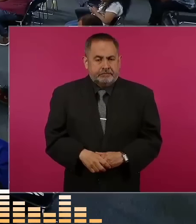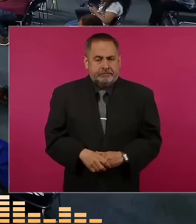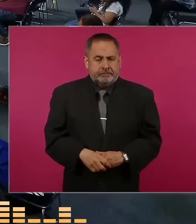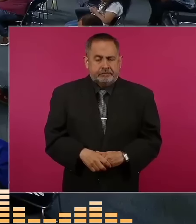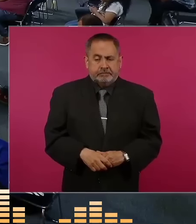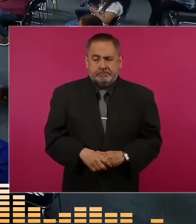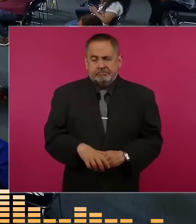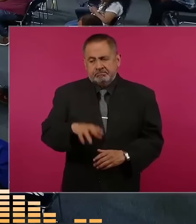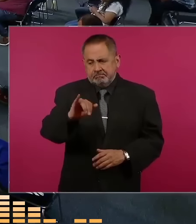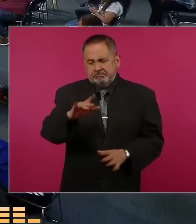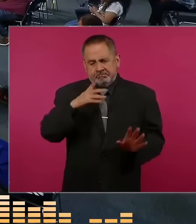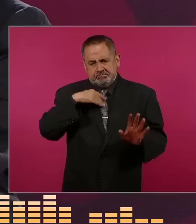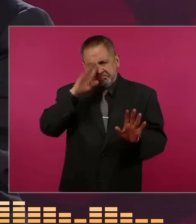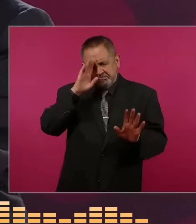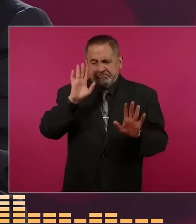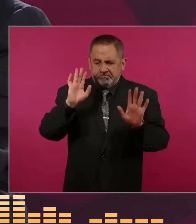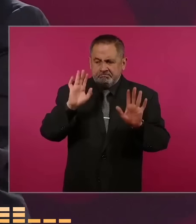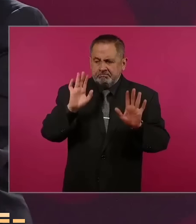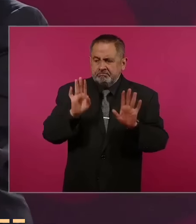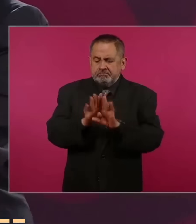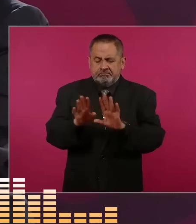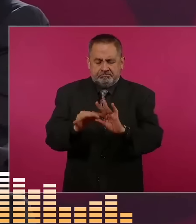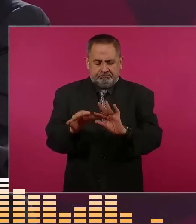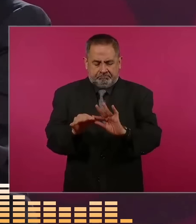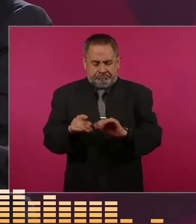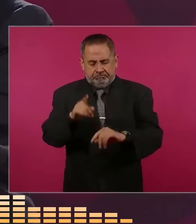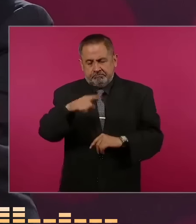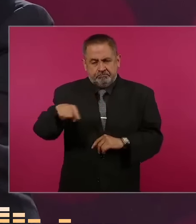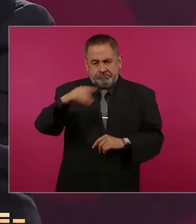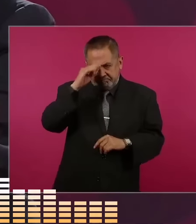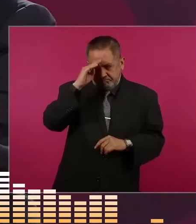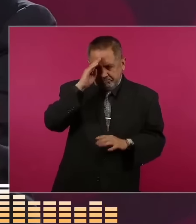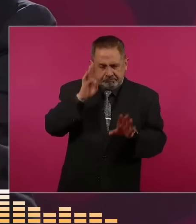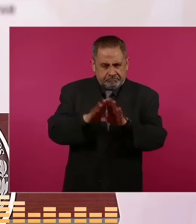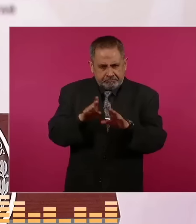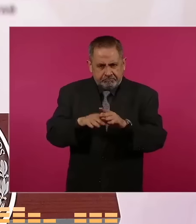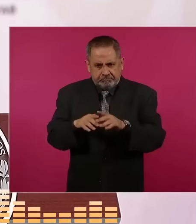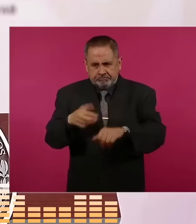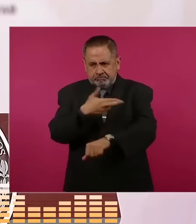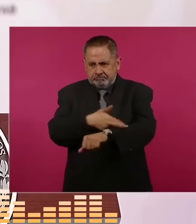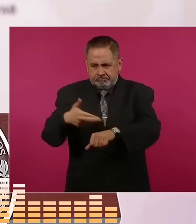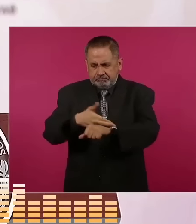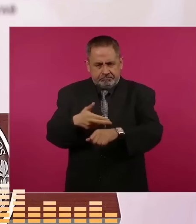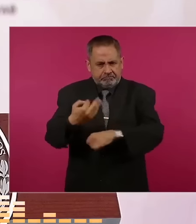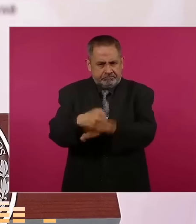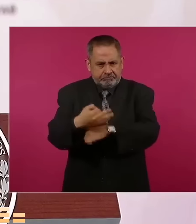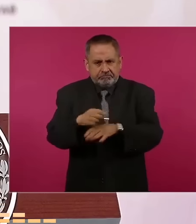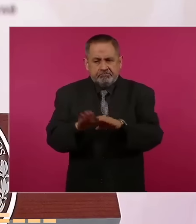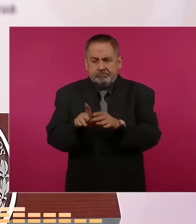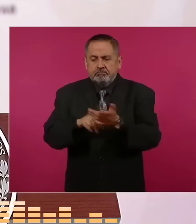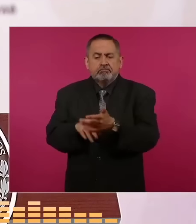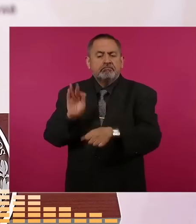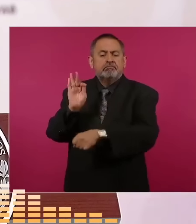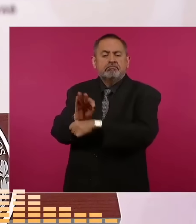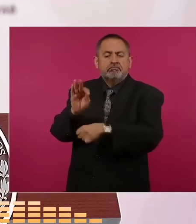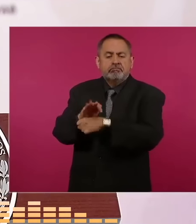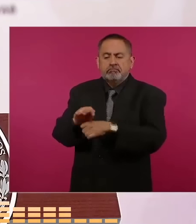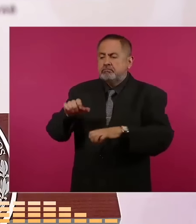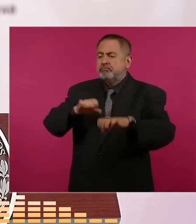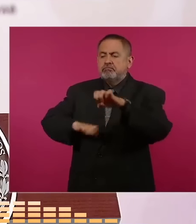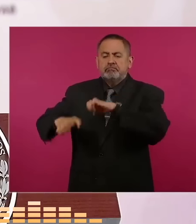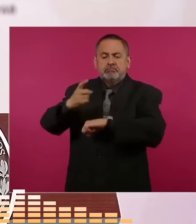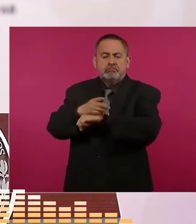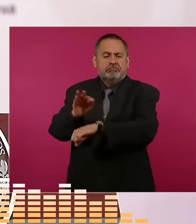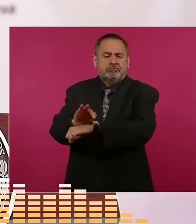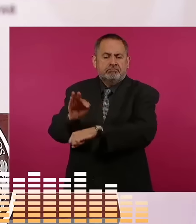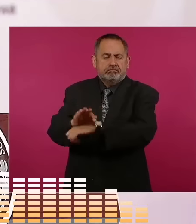Sí, lo que se pedía en las medidas cautelares era de que se protegiera la embajada.